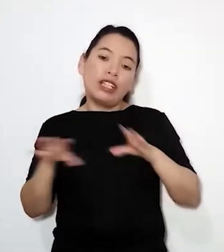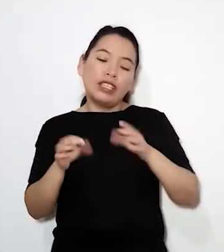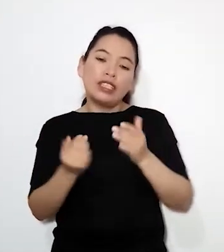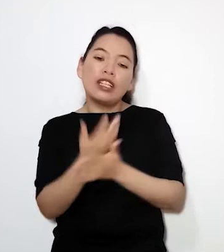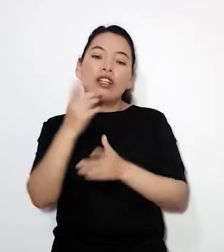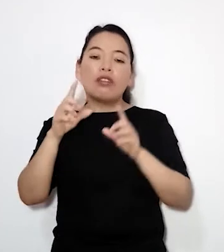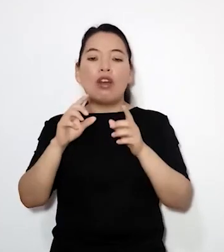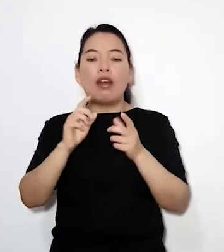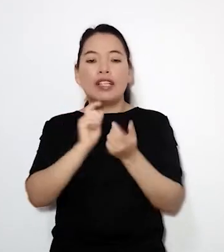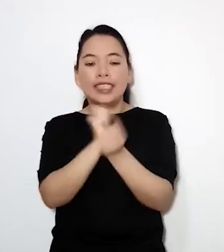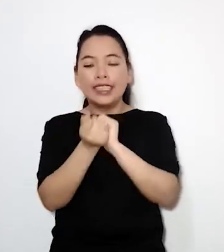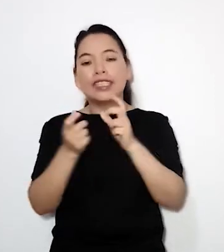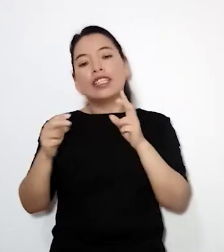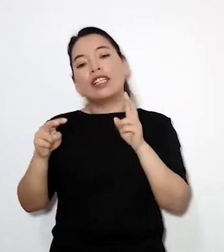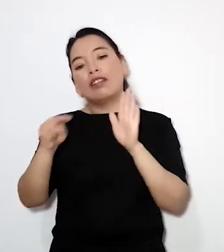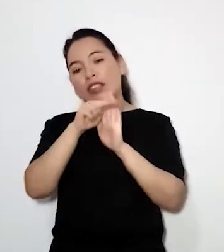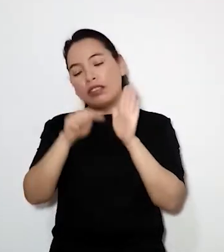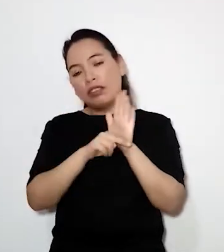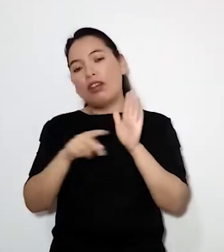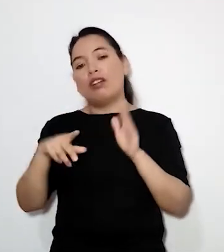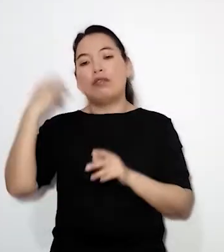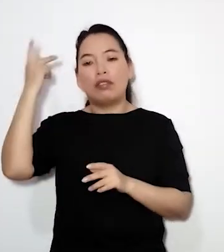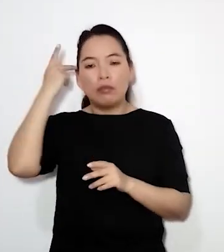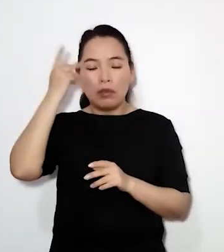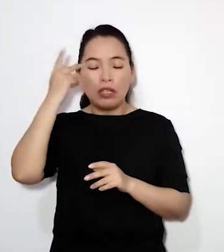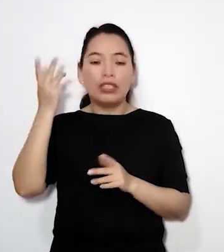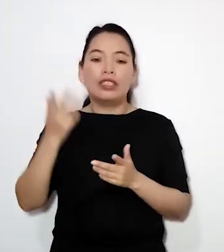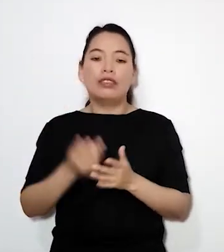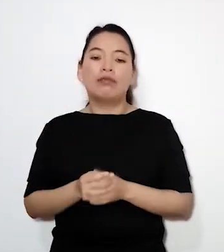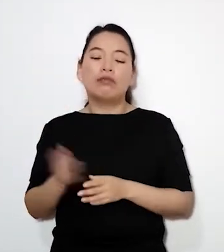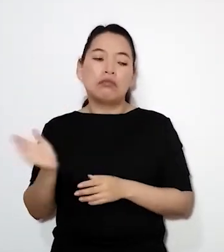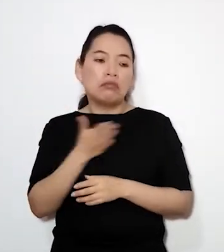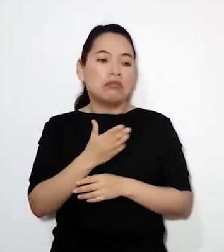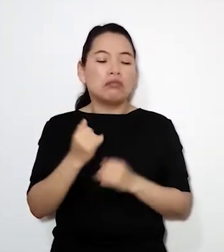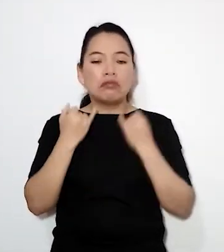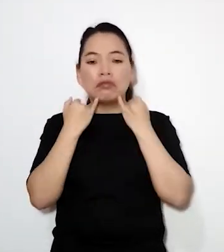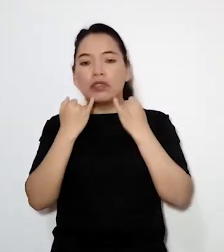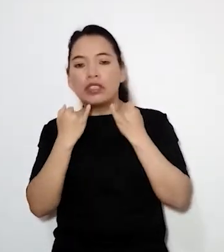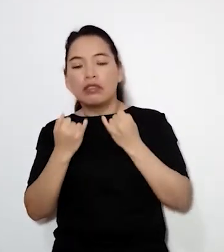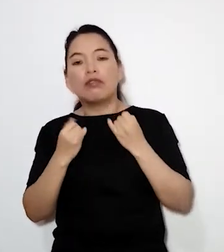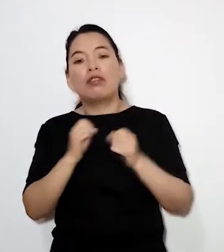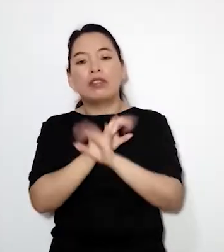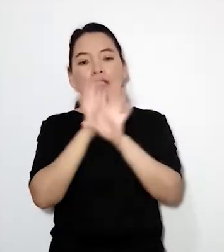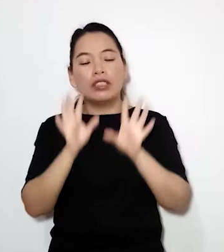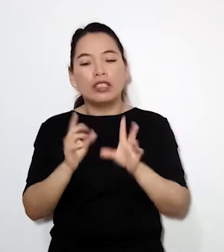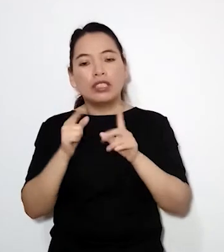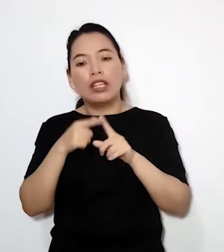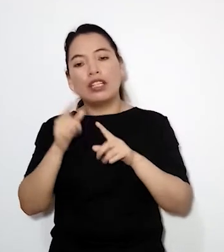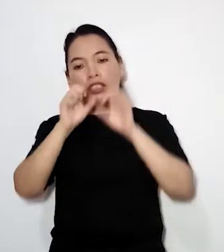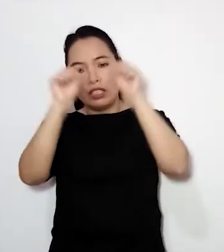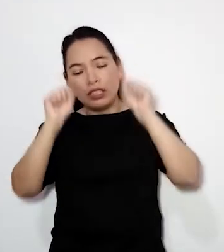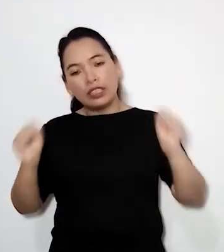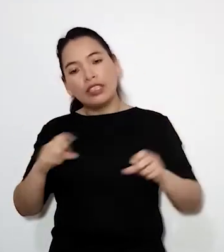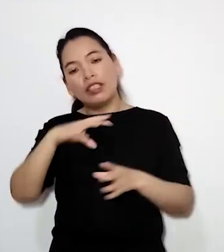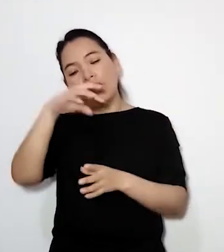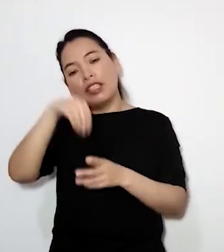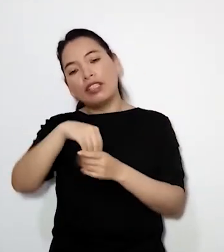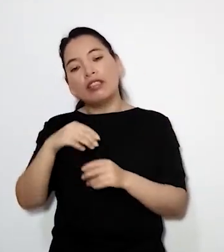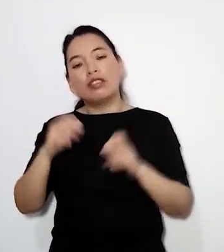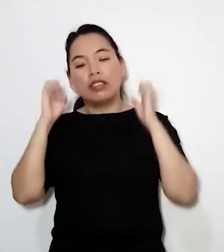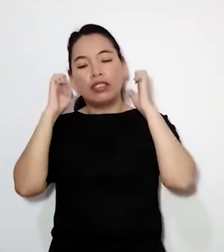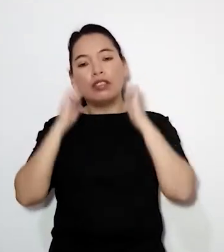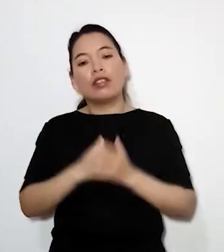a producir información sobre la situación de las personas con discapacidad en el sistema educativo. Lo cierto es que en general